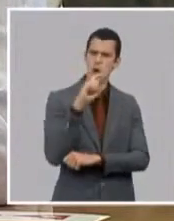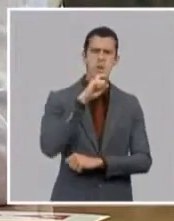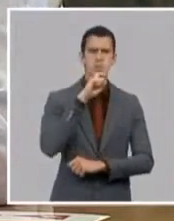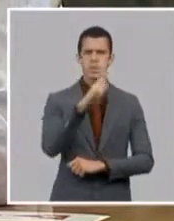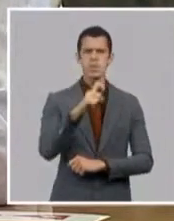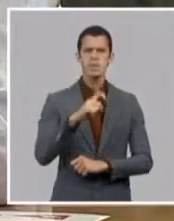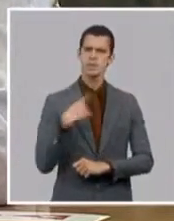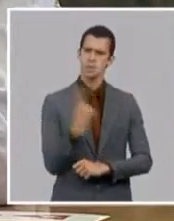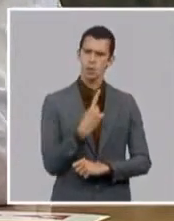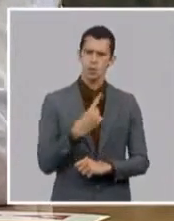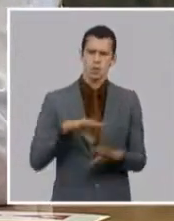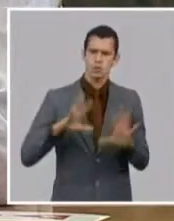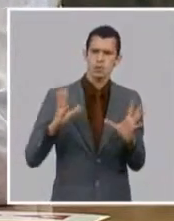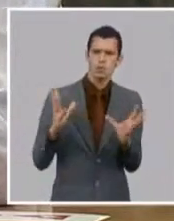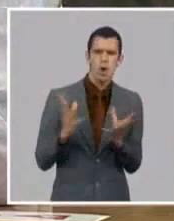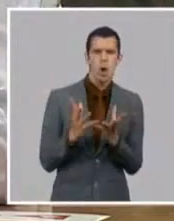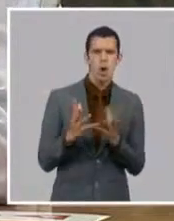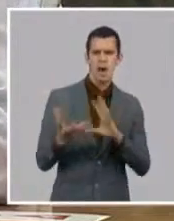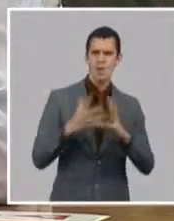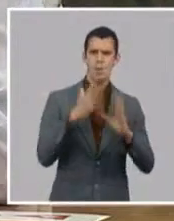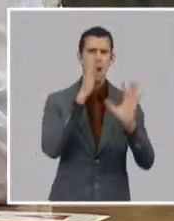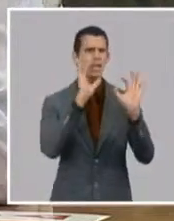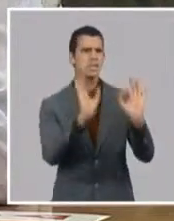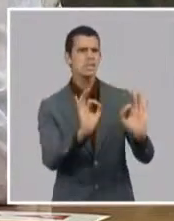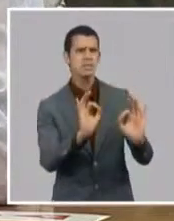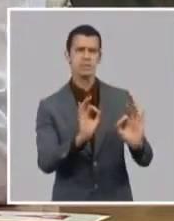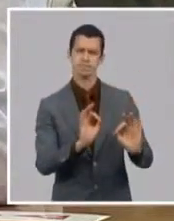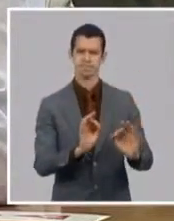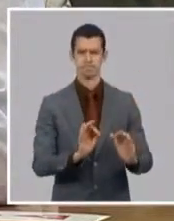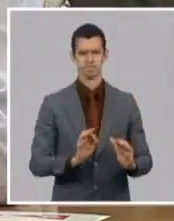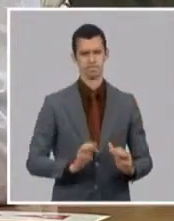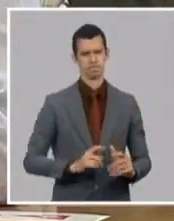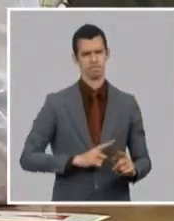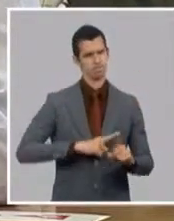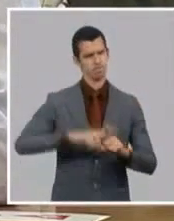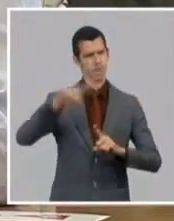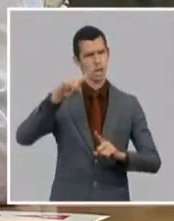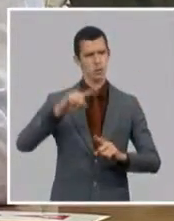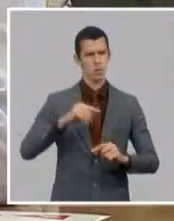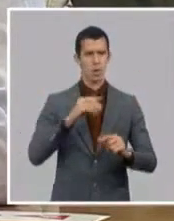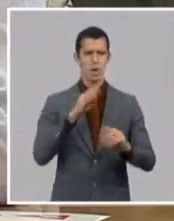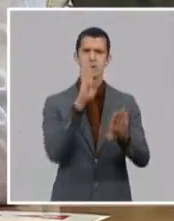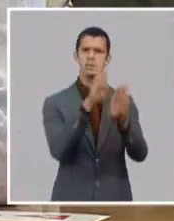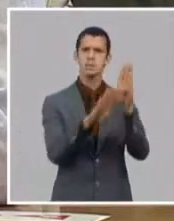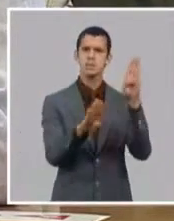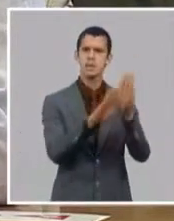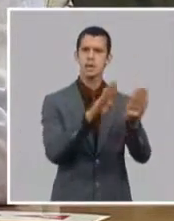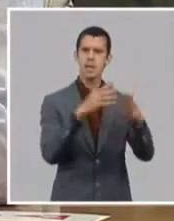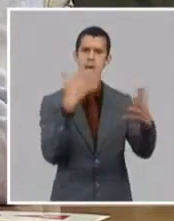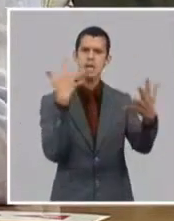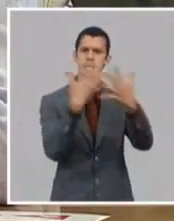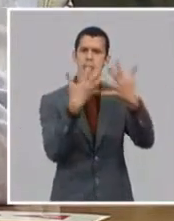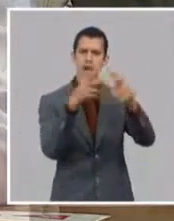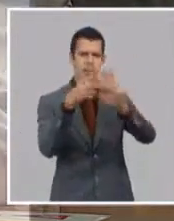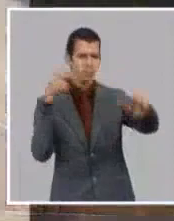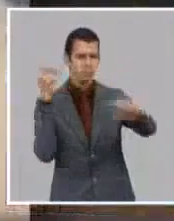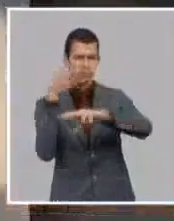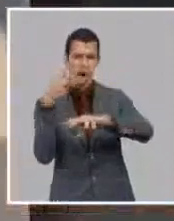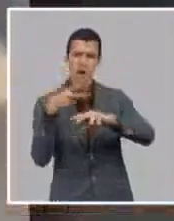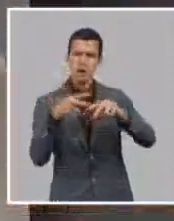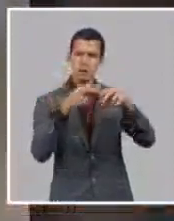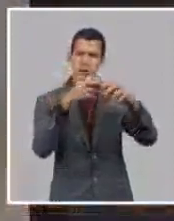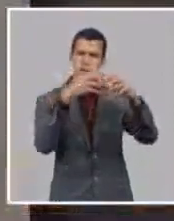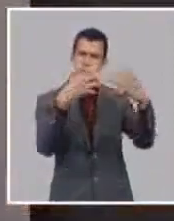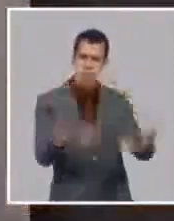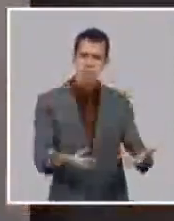en nuestra sociedad. Daños materiales como esos que se ven en un grupo de instalaciones. Entonces, en medio de los problemas que tenemos, ahora tenemos que reponer y